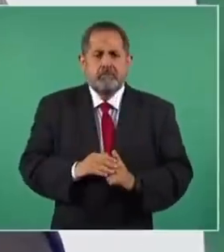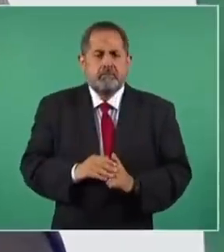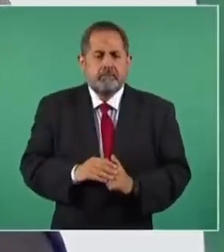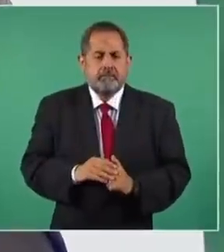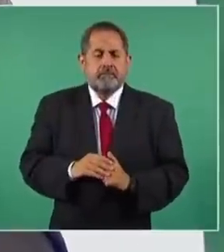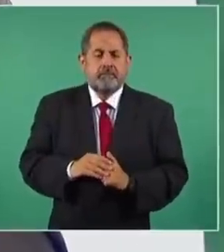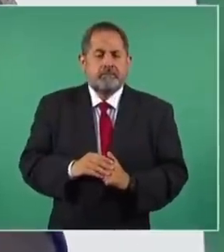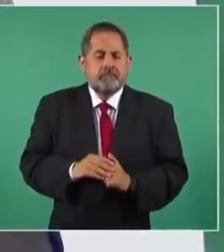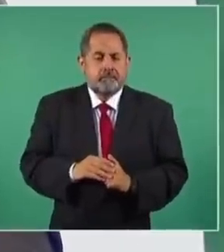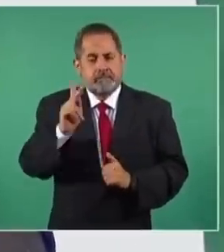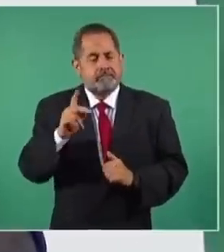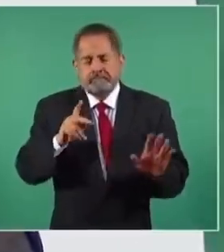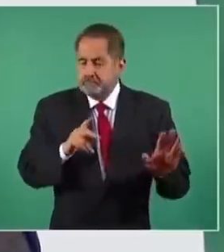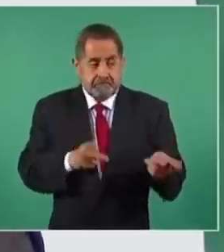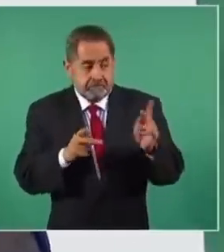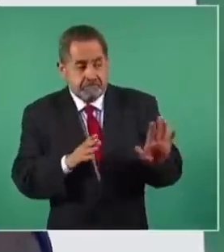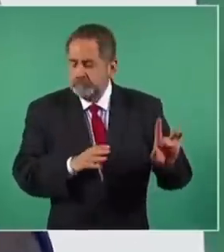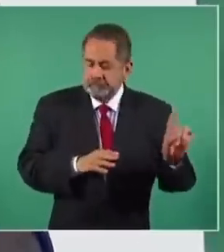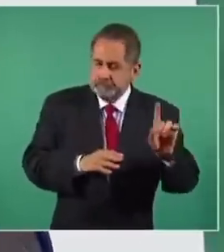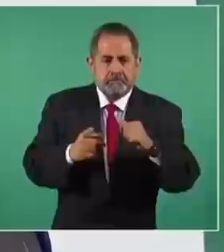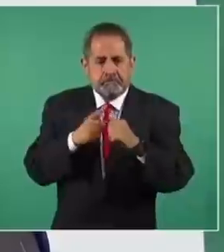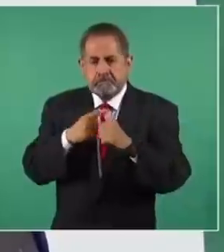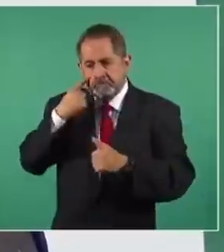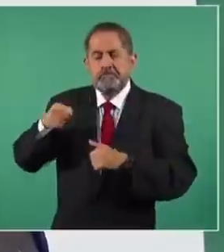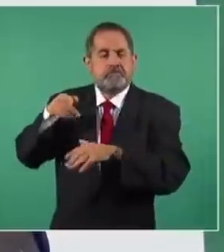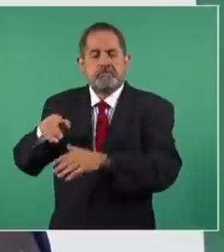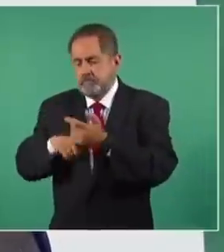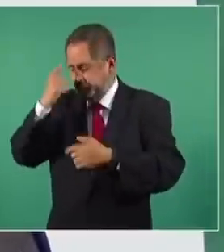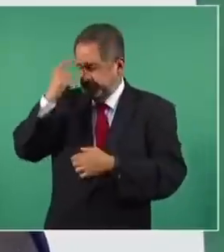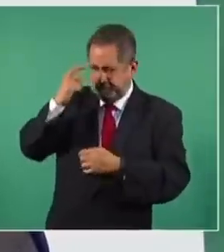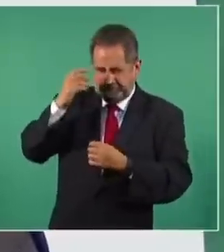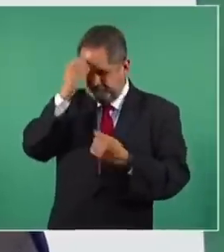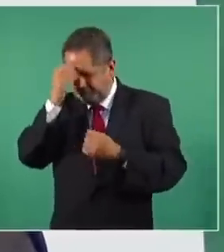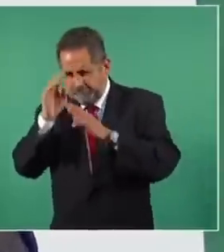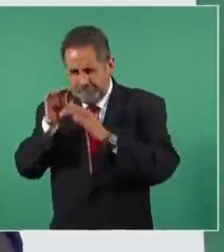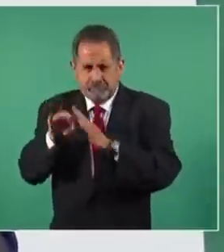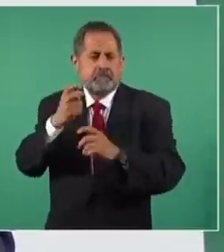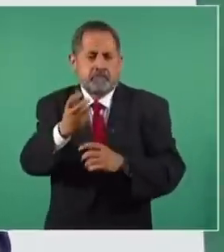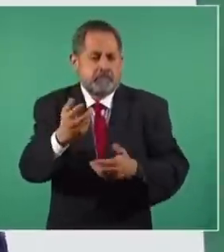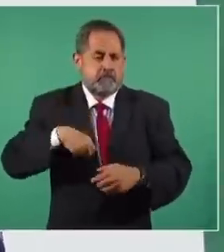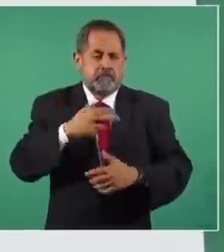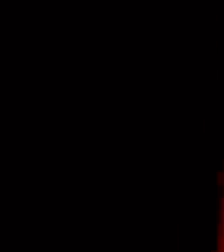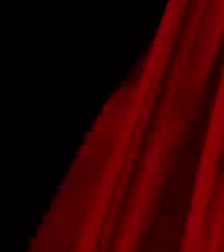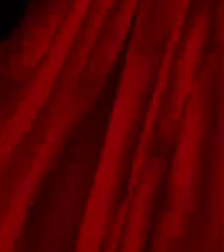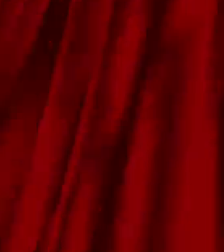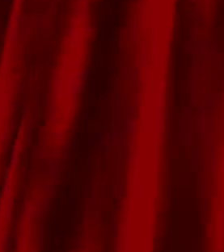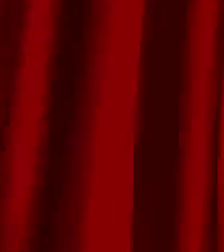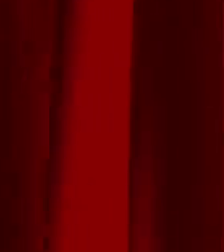Pero nosotros tenemos que actuar con criterio, y es lo que estamos haciendo.